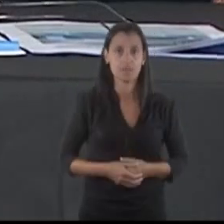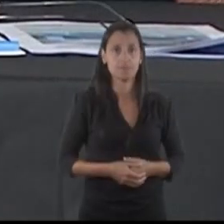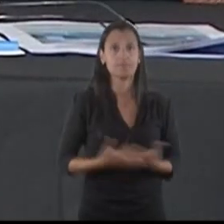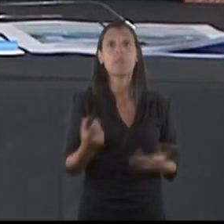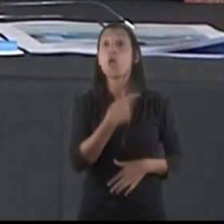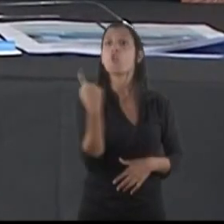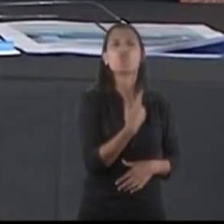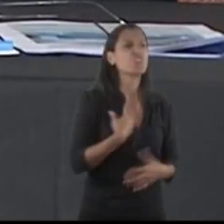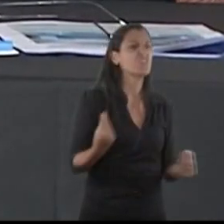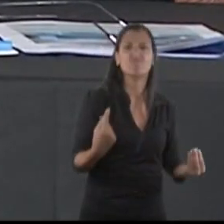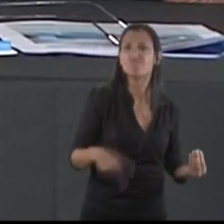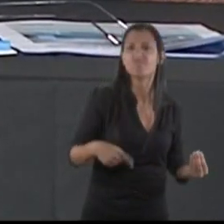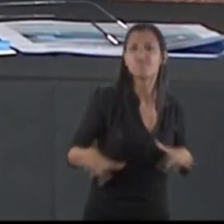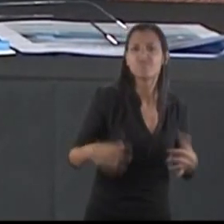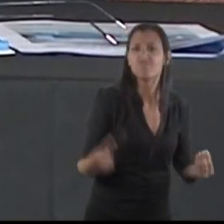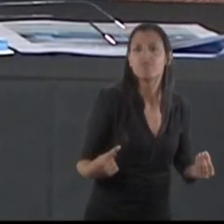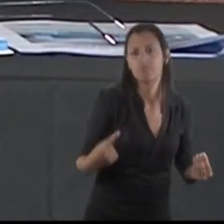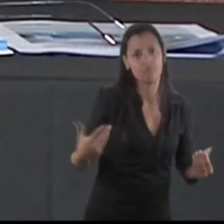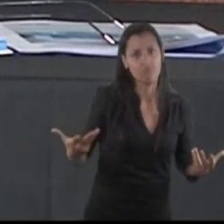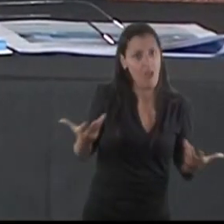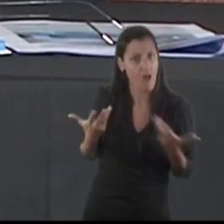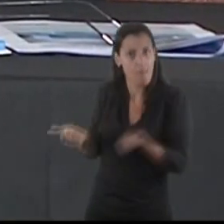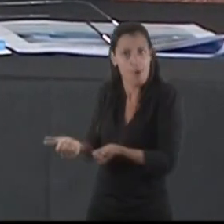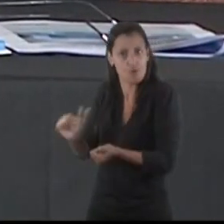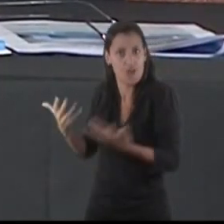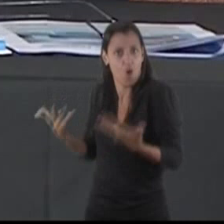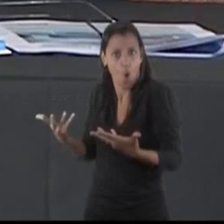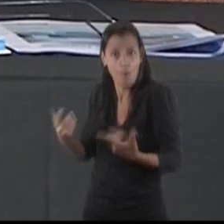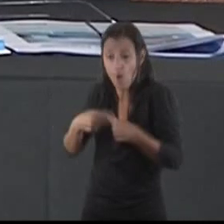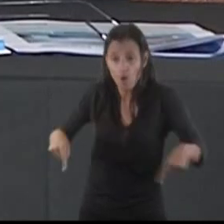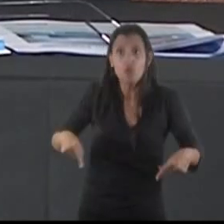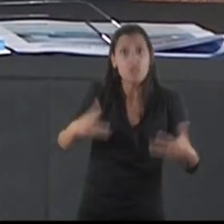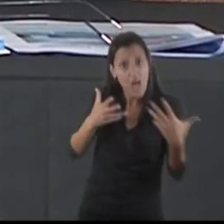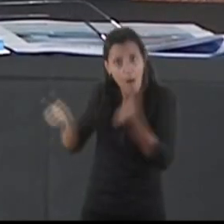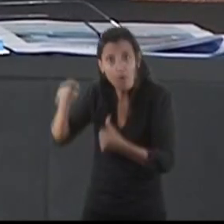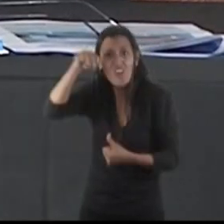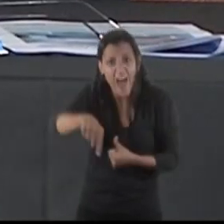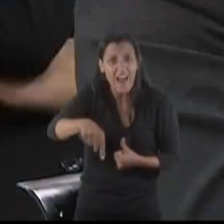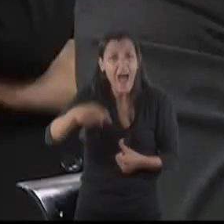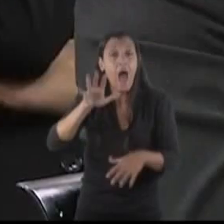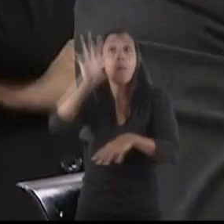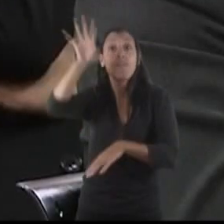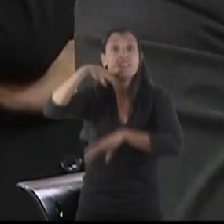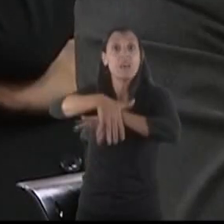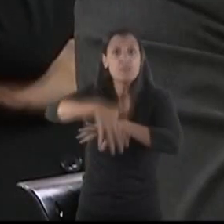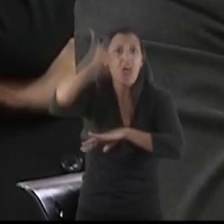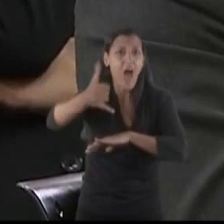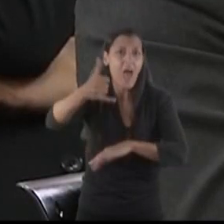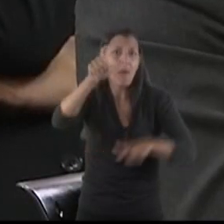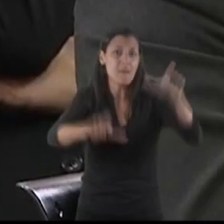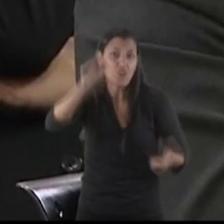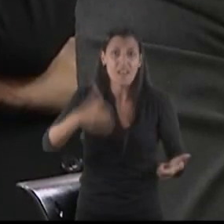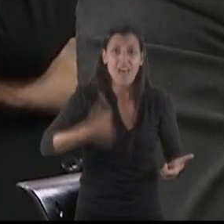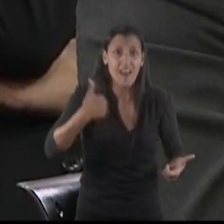¿Y nosotros qué hacemos? Sumarnos y ayudarlos en lo que podemos, porque acá viven argentinos y argentinas, y el gobierno nacional es de